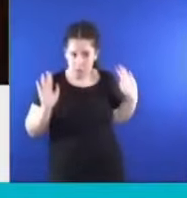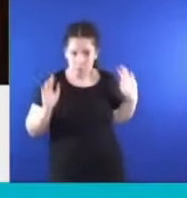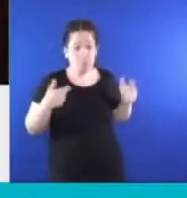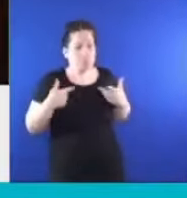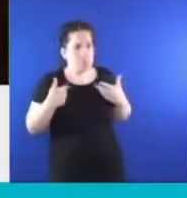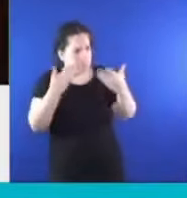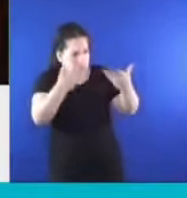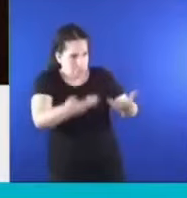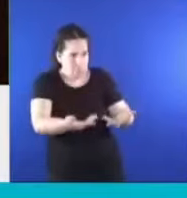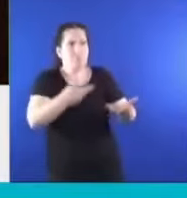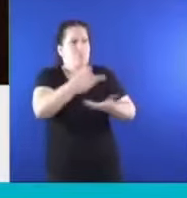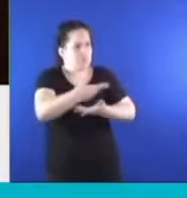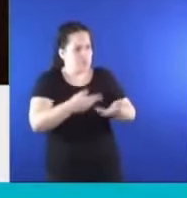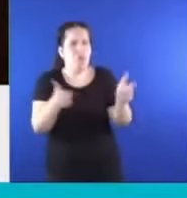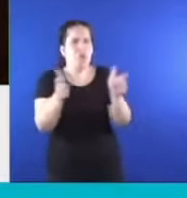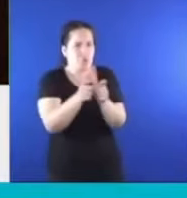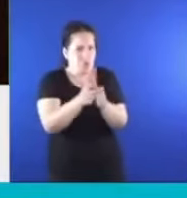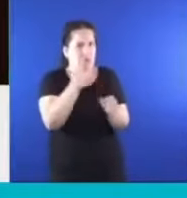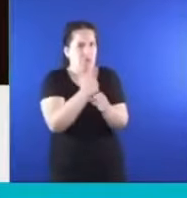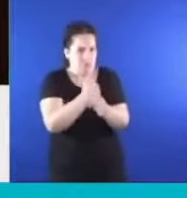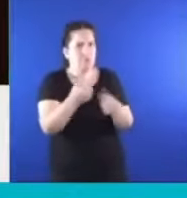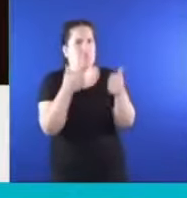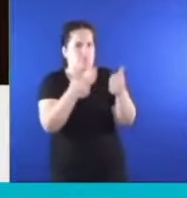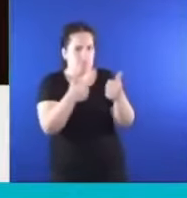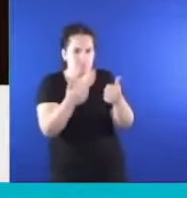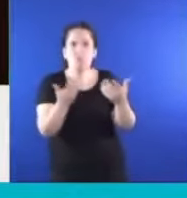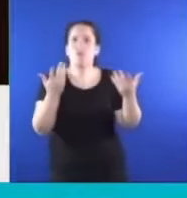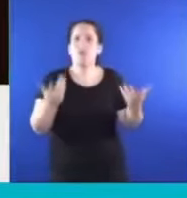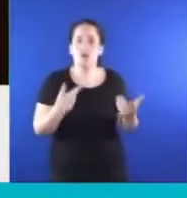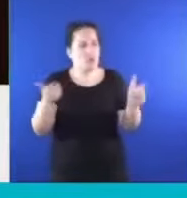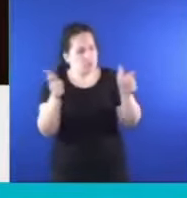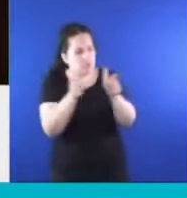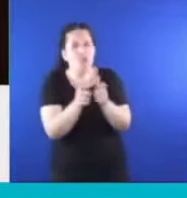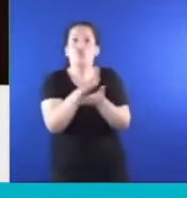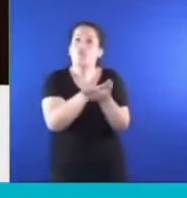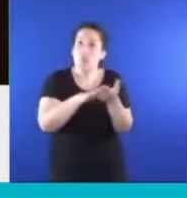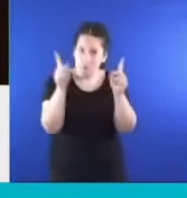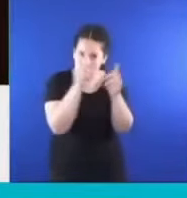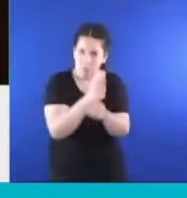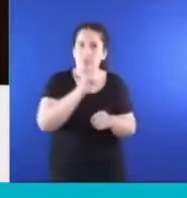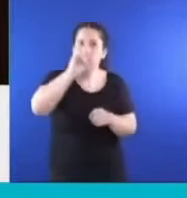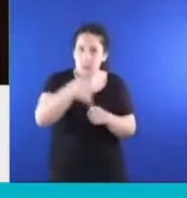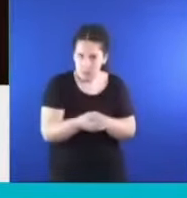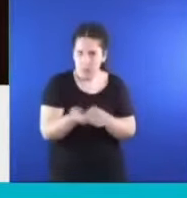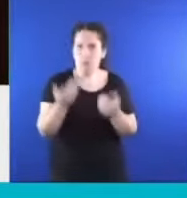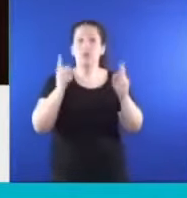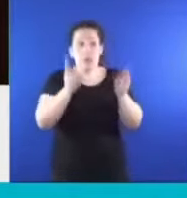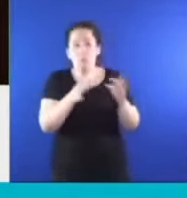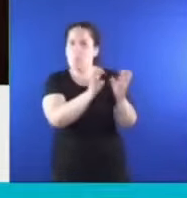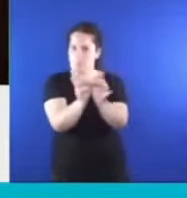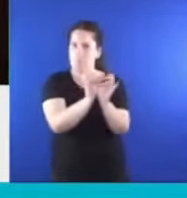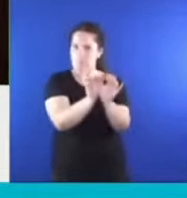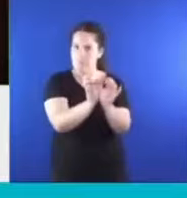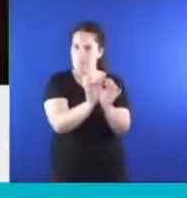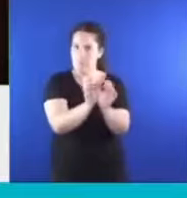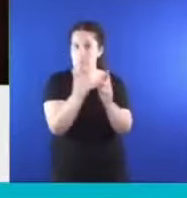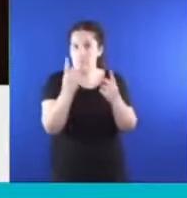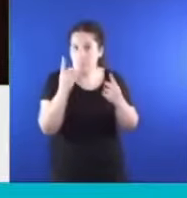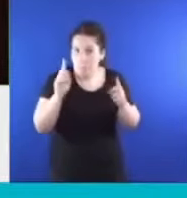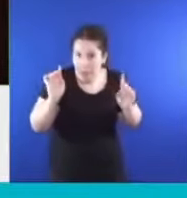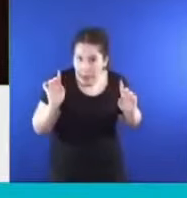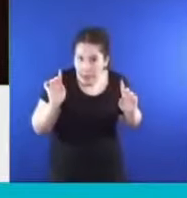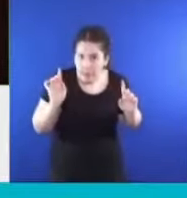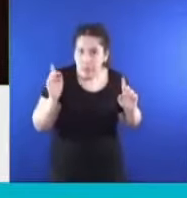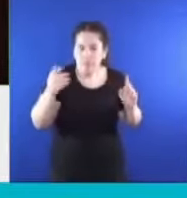Cuenten con nosotros para reuniones de trabajo, para encuentros destinados a solucionar problemas, incluso para debatir. Pero si se